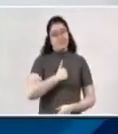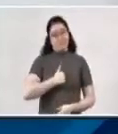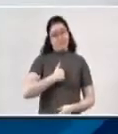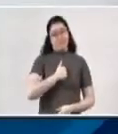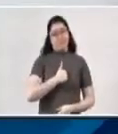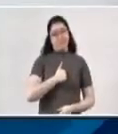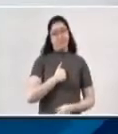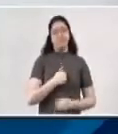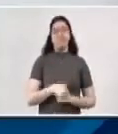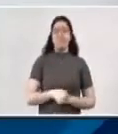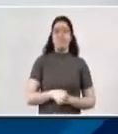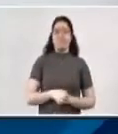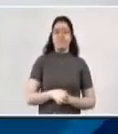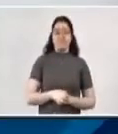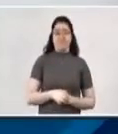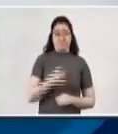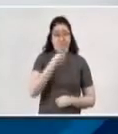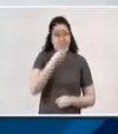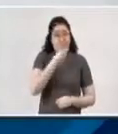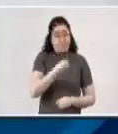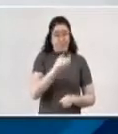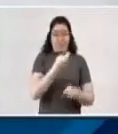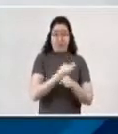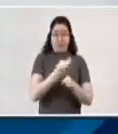de México, por ejemplo, ha tenido